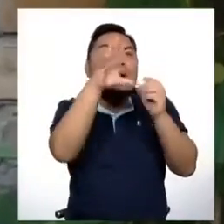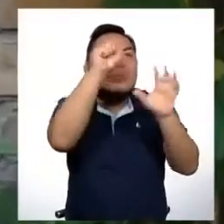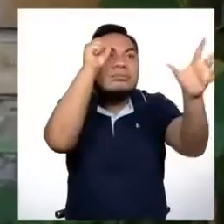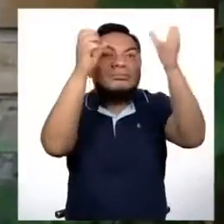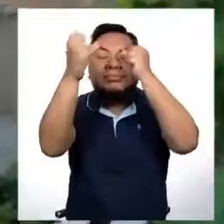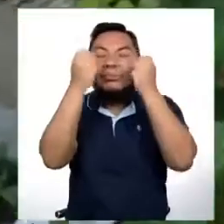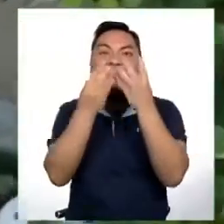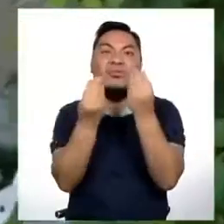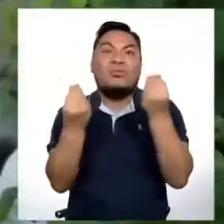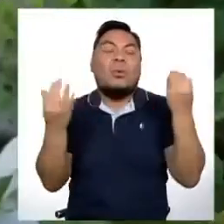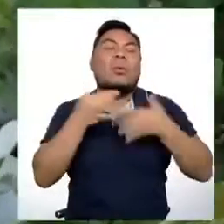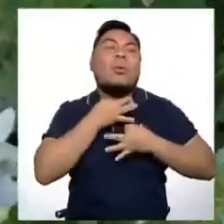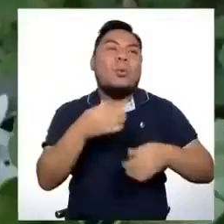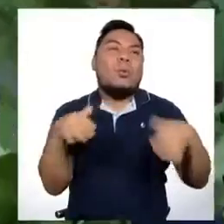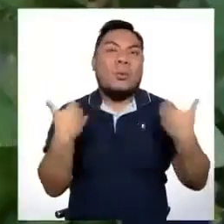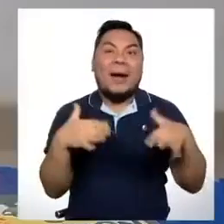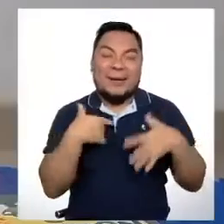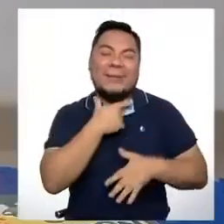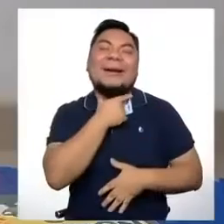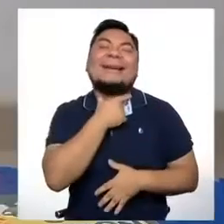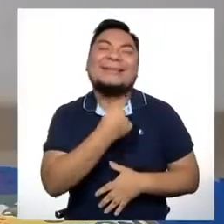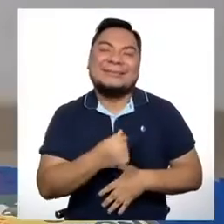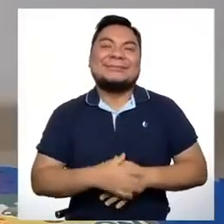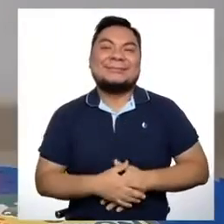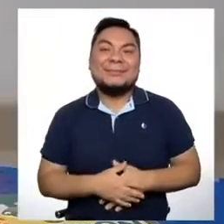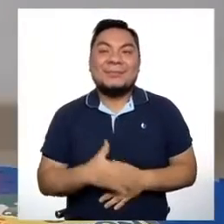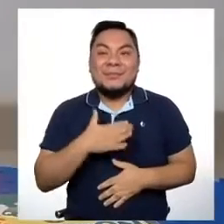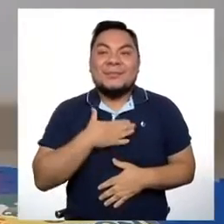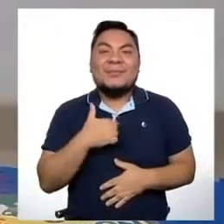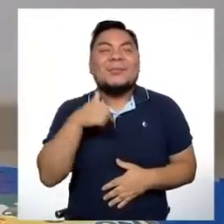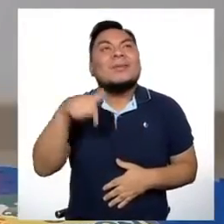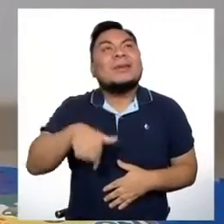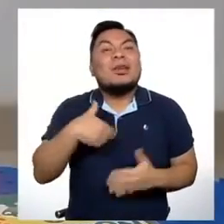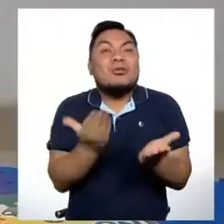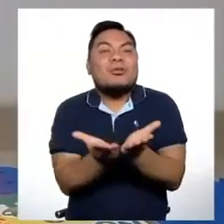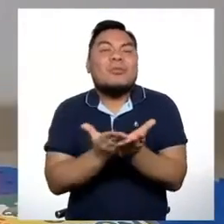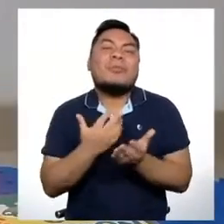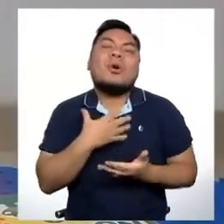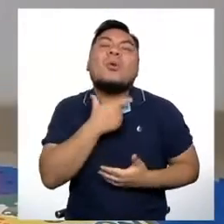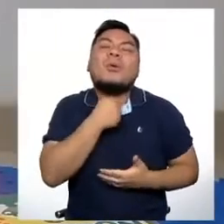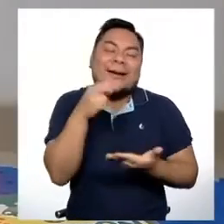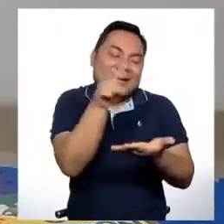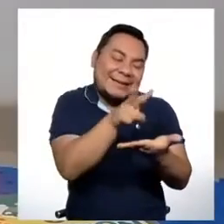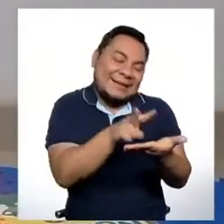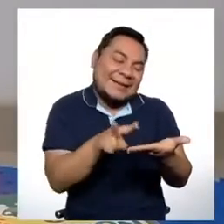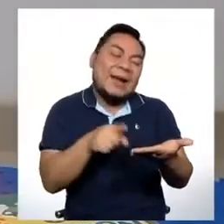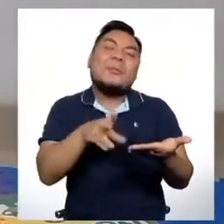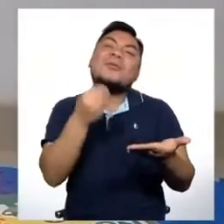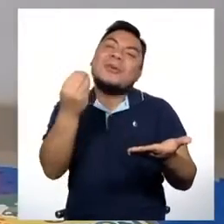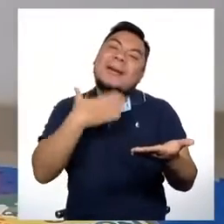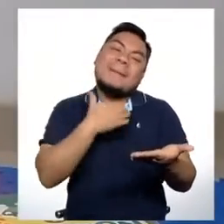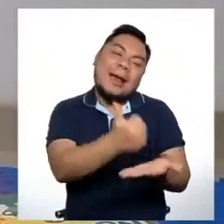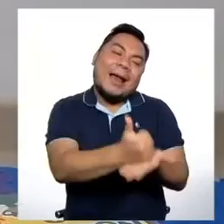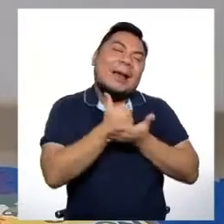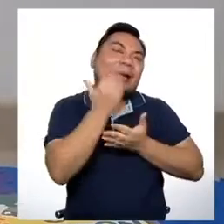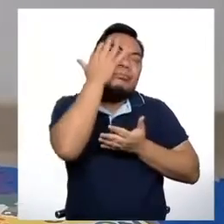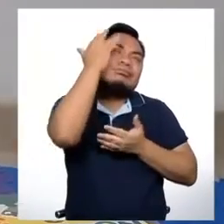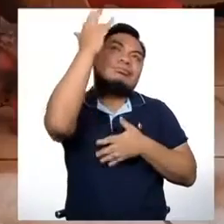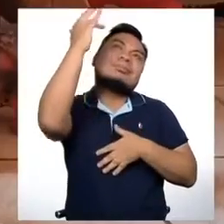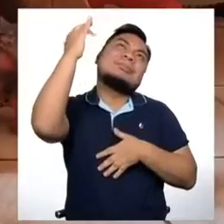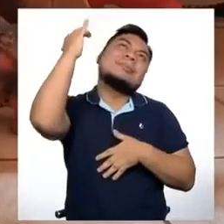cosas interesantes. En mi jardín me gusta leer porque me ayudan a